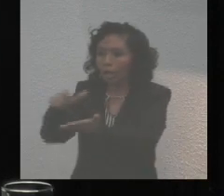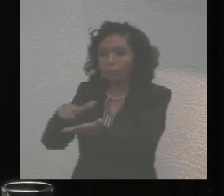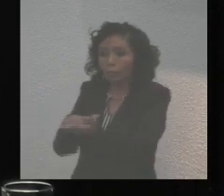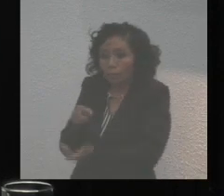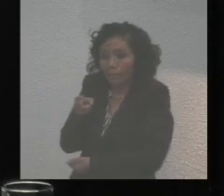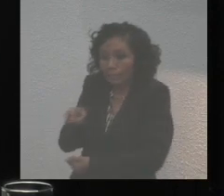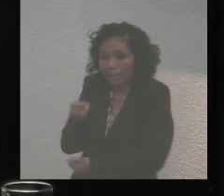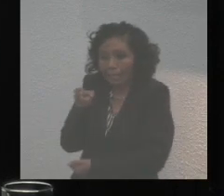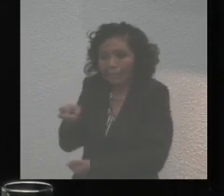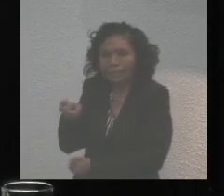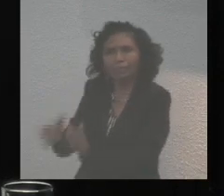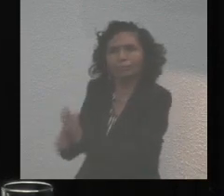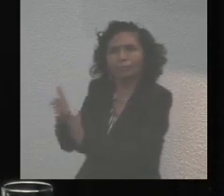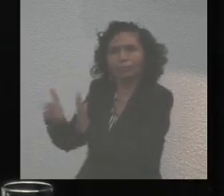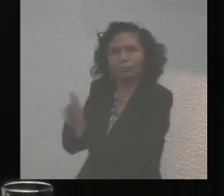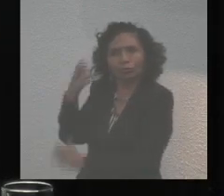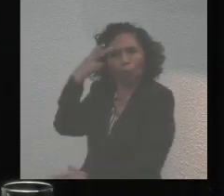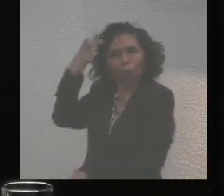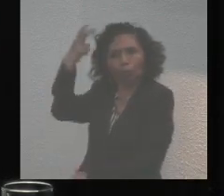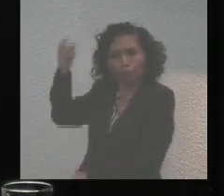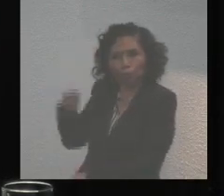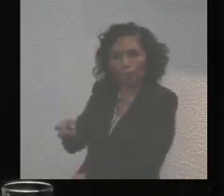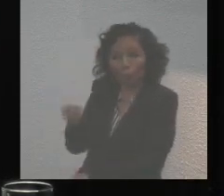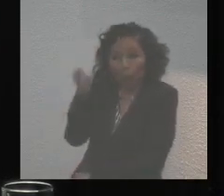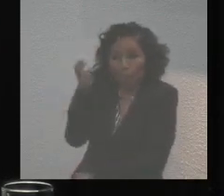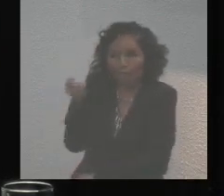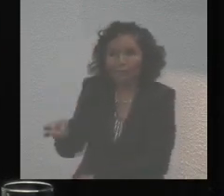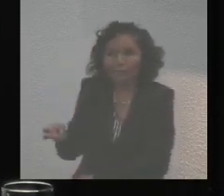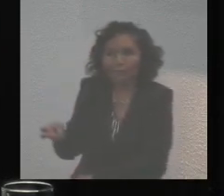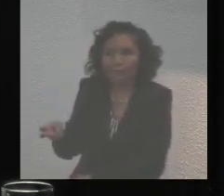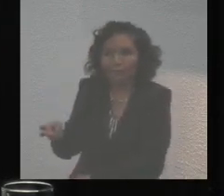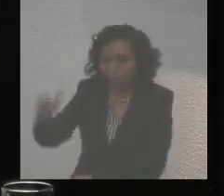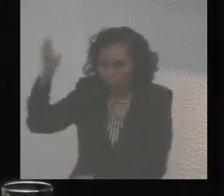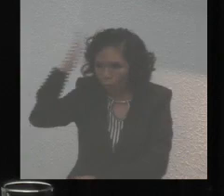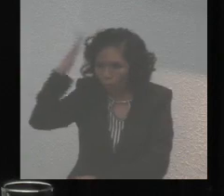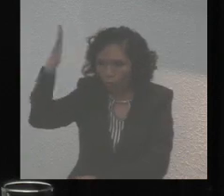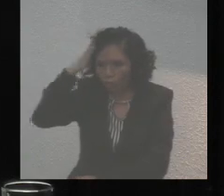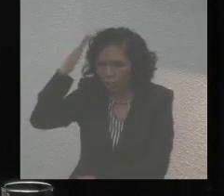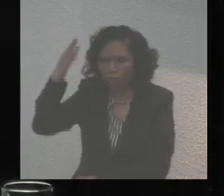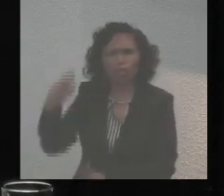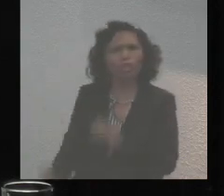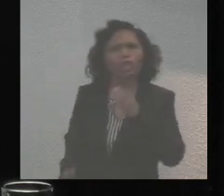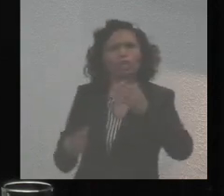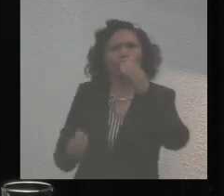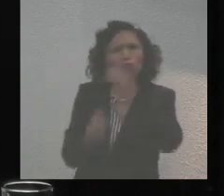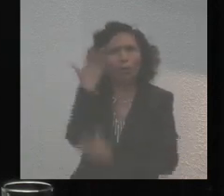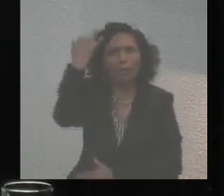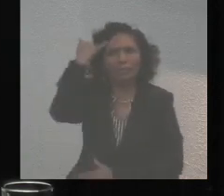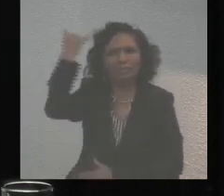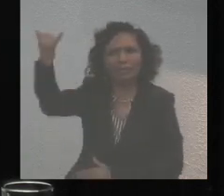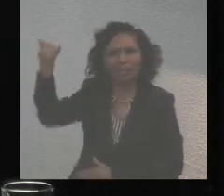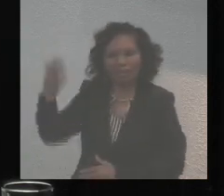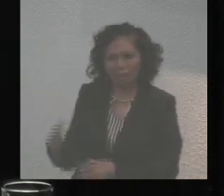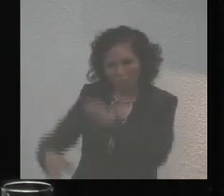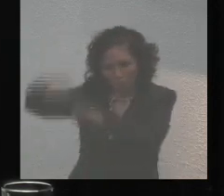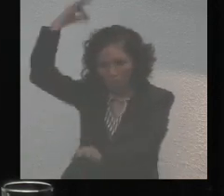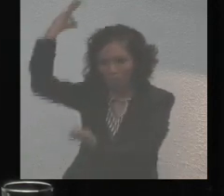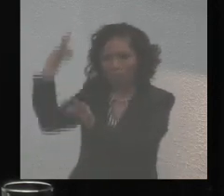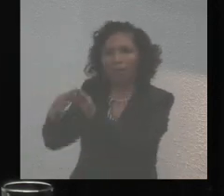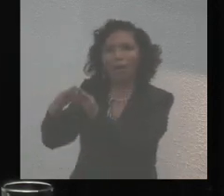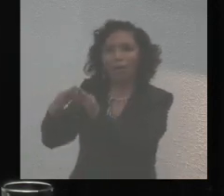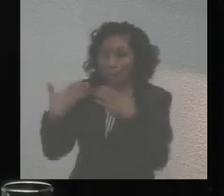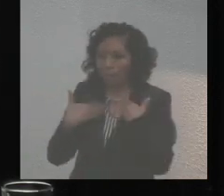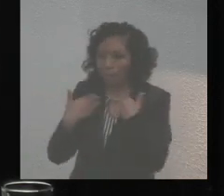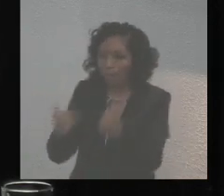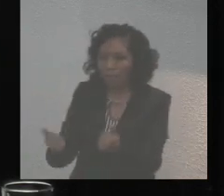se construye el porvenir y ese lugar nos exige de liderazgos innovadores, efectivos, eficientes, para entender